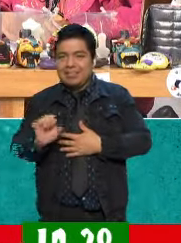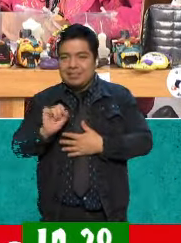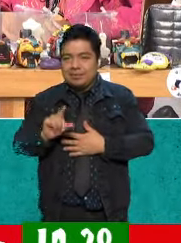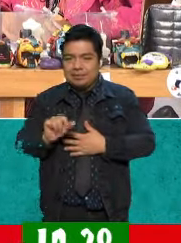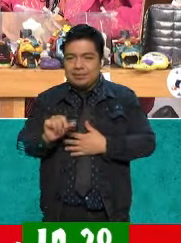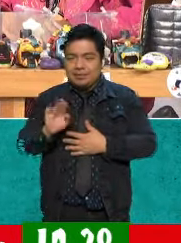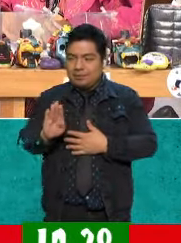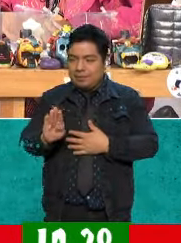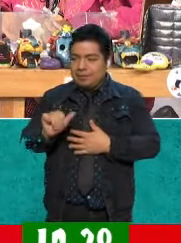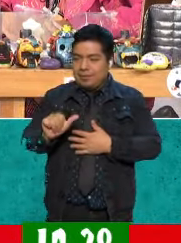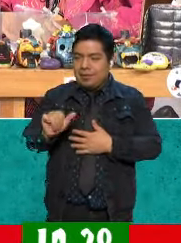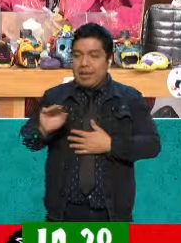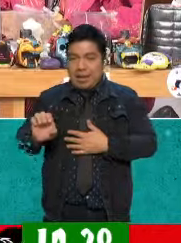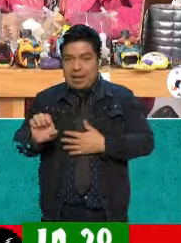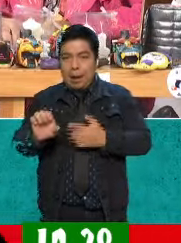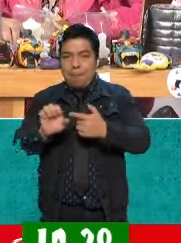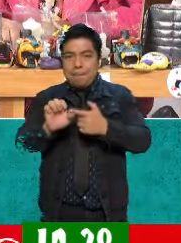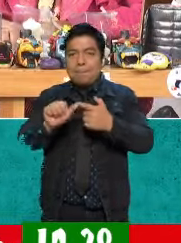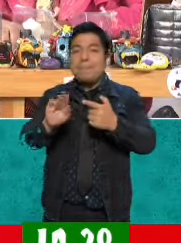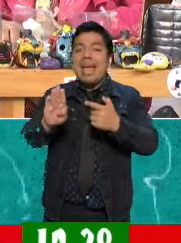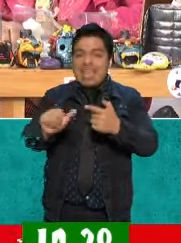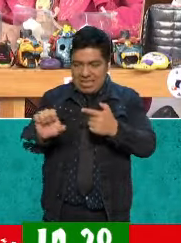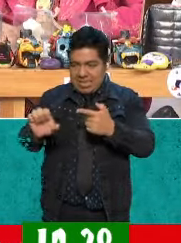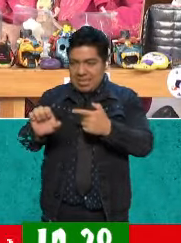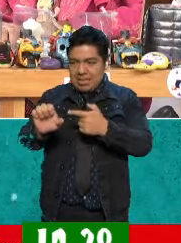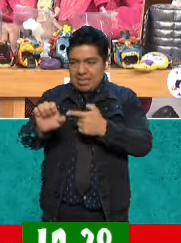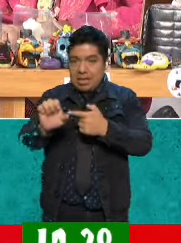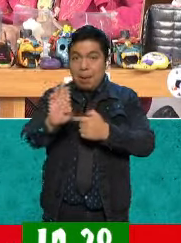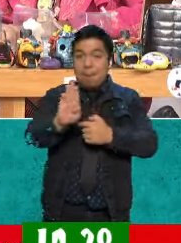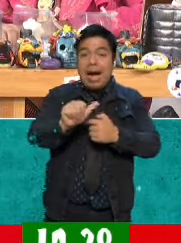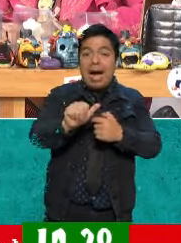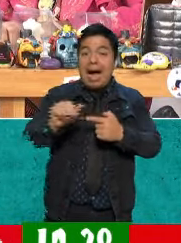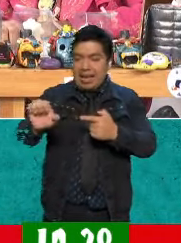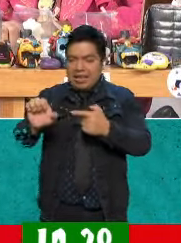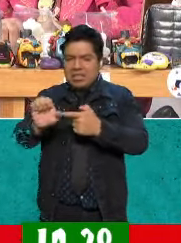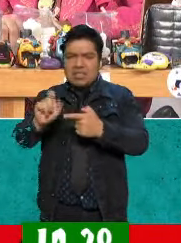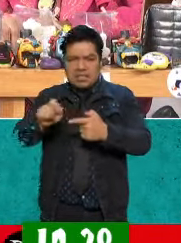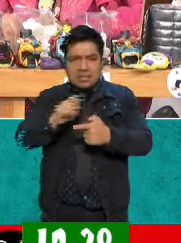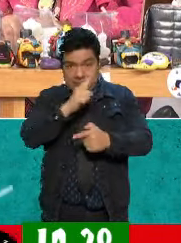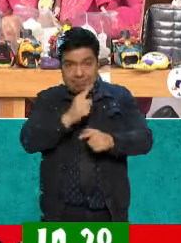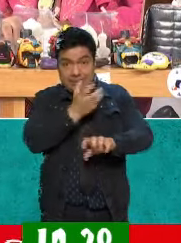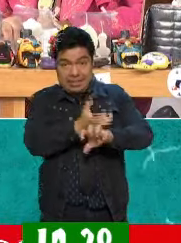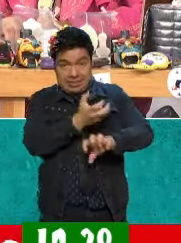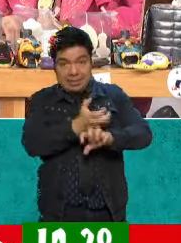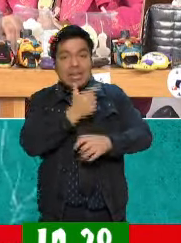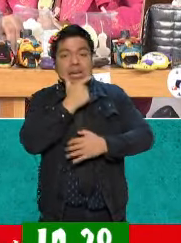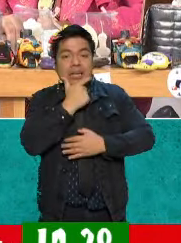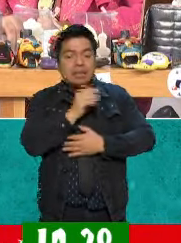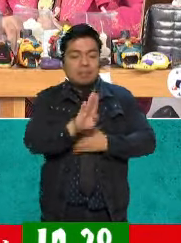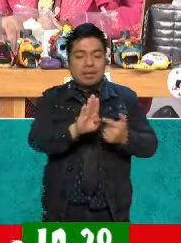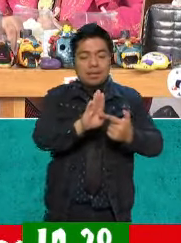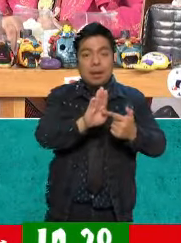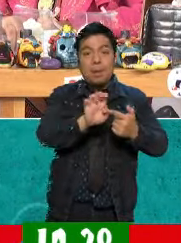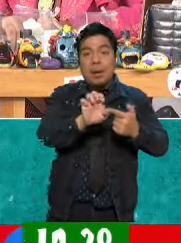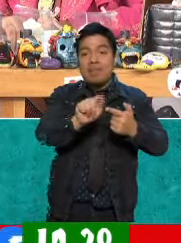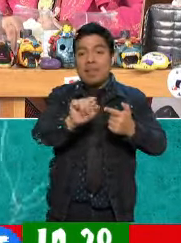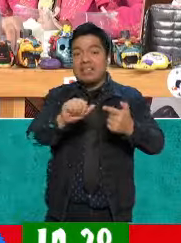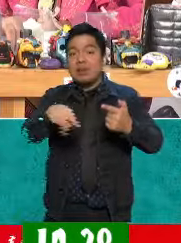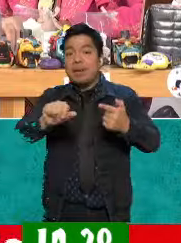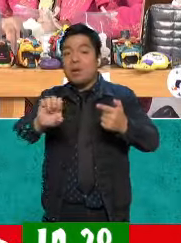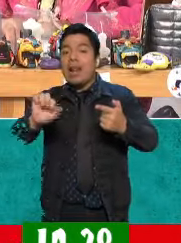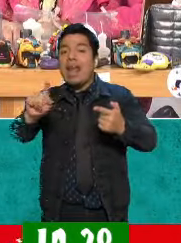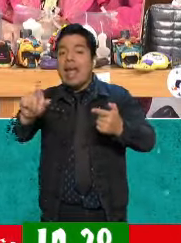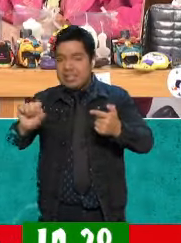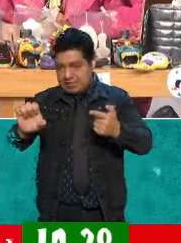acrónimo B-A-E. No, ¿eso no. qué es? ¿Ves? Ese es un acrónimo que viene del inglés, que significa Before Anyone